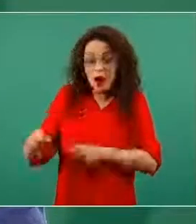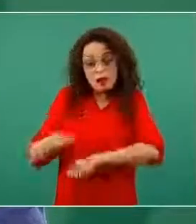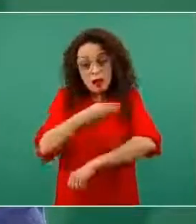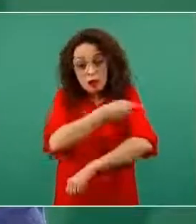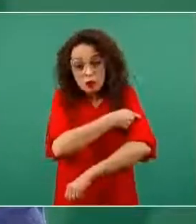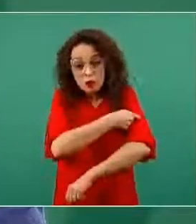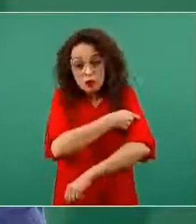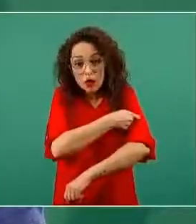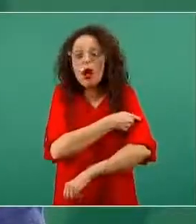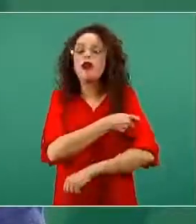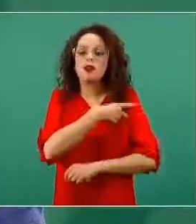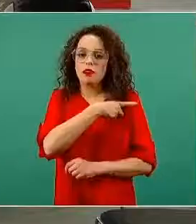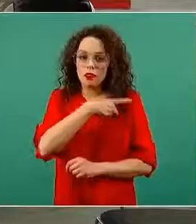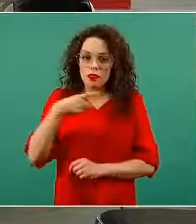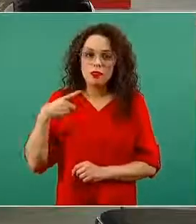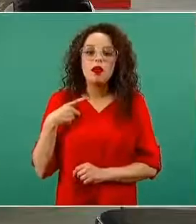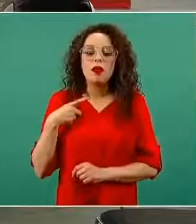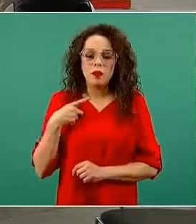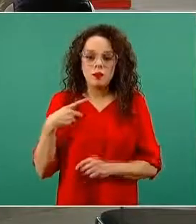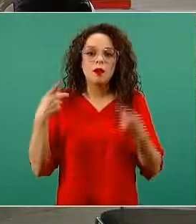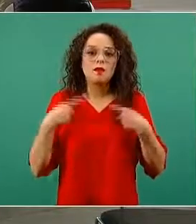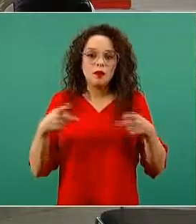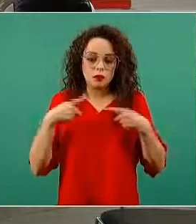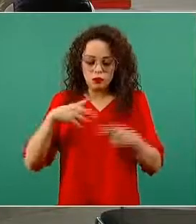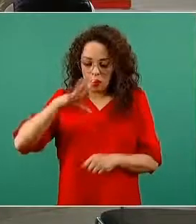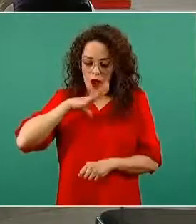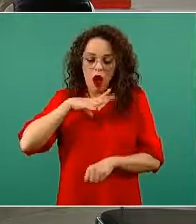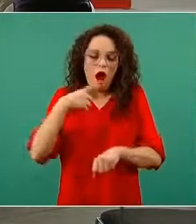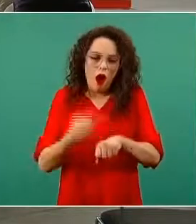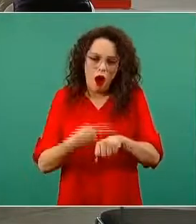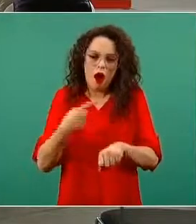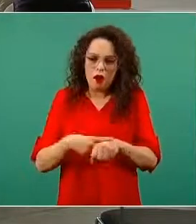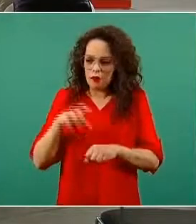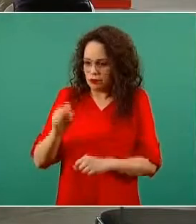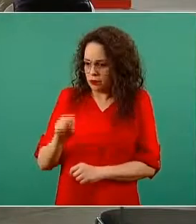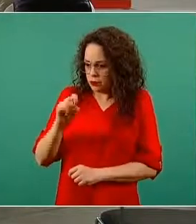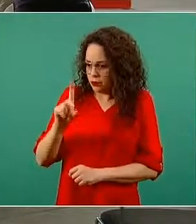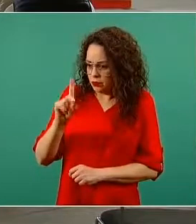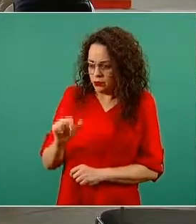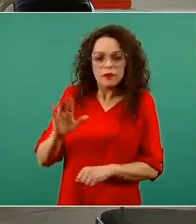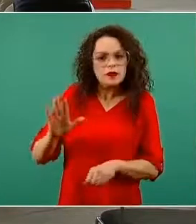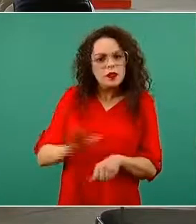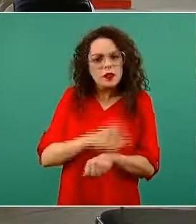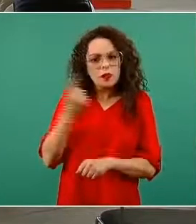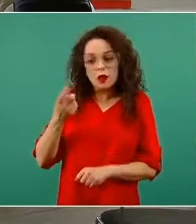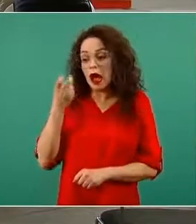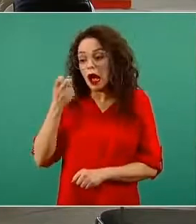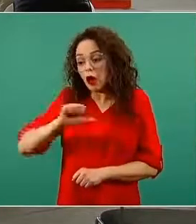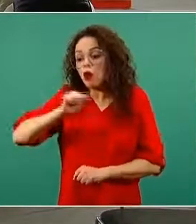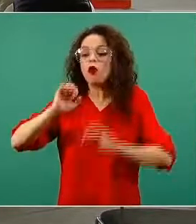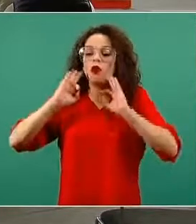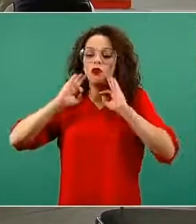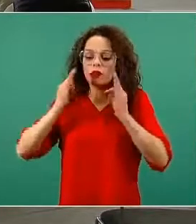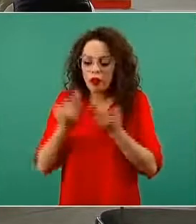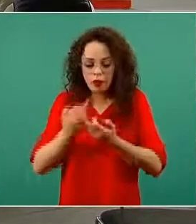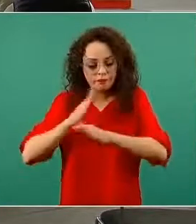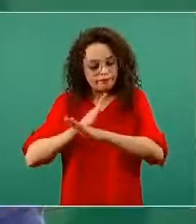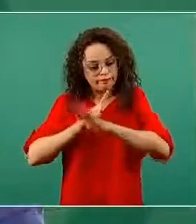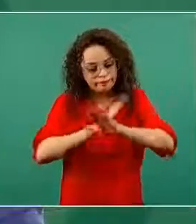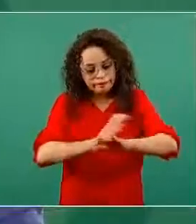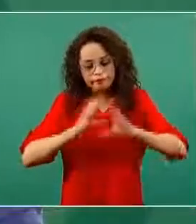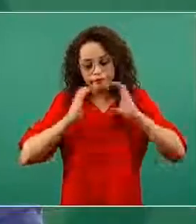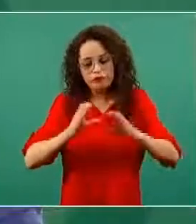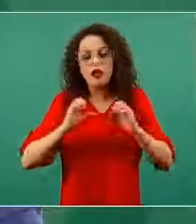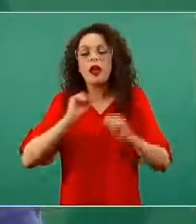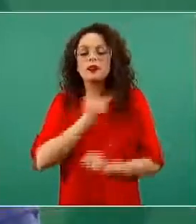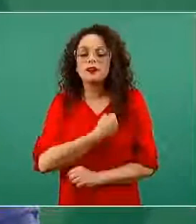deben de hecho aplicar en las personas que viven con VIH. ¿Por qué? Porque es una medida adicional de proteger a su salud. Un ejemplo clásico,